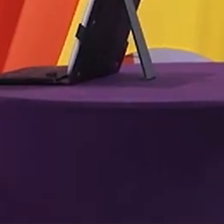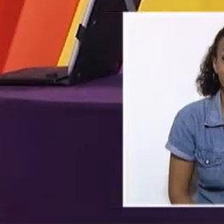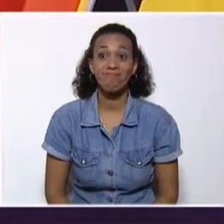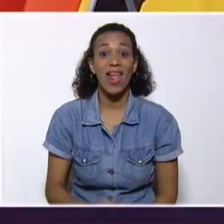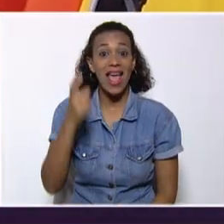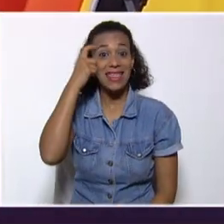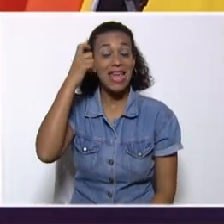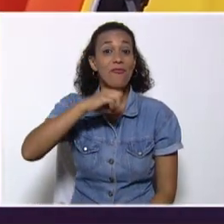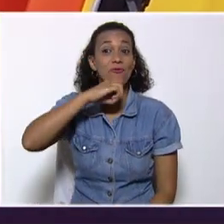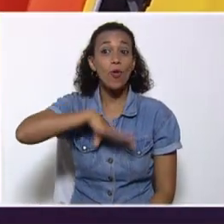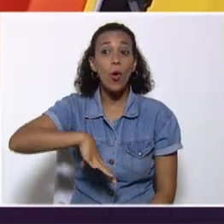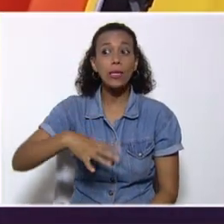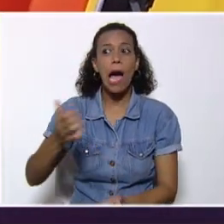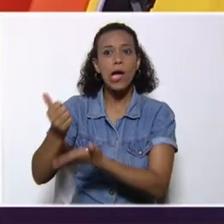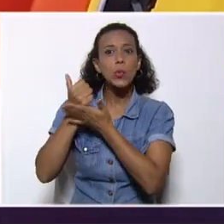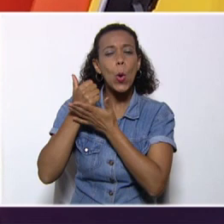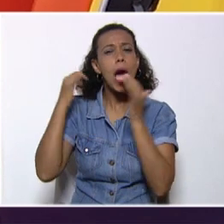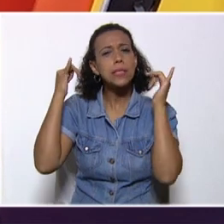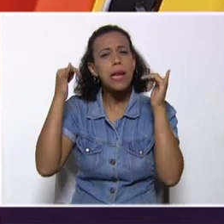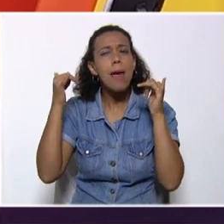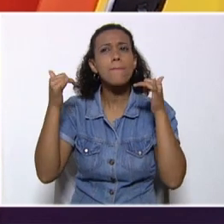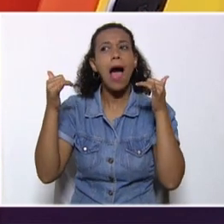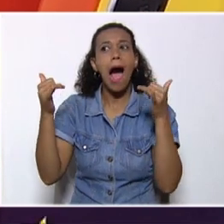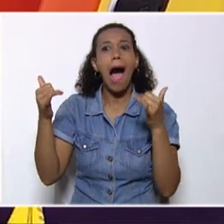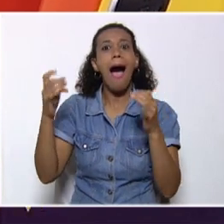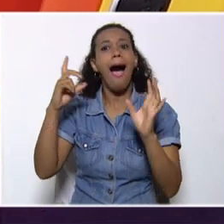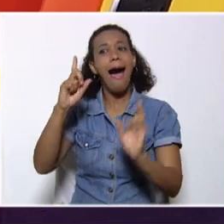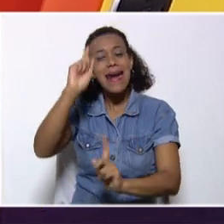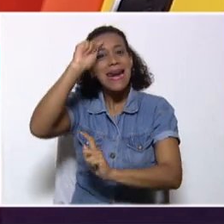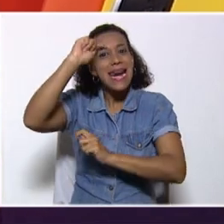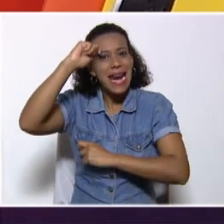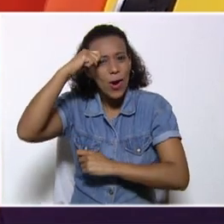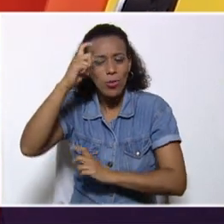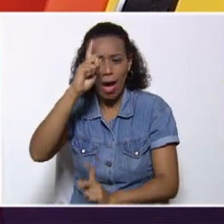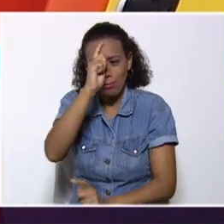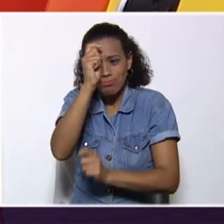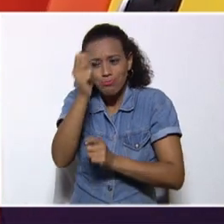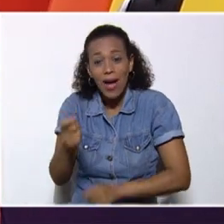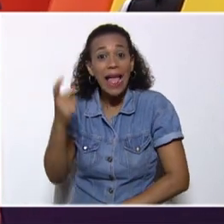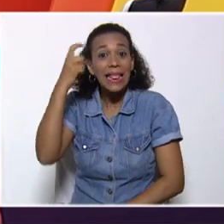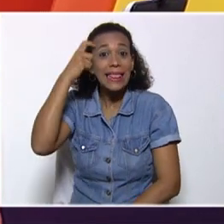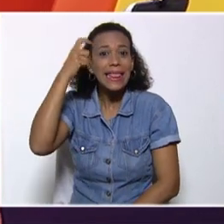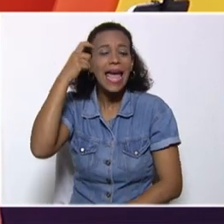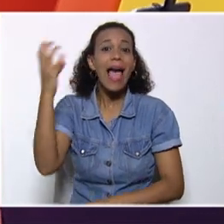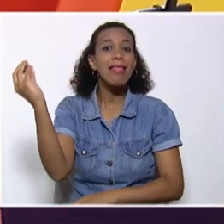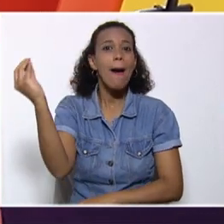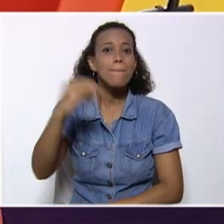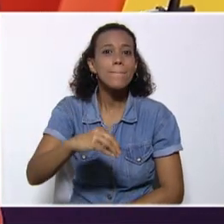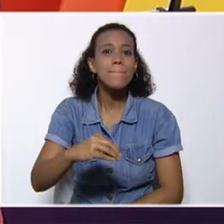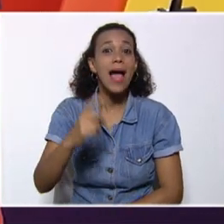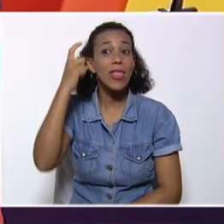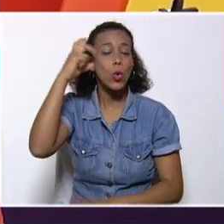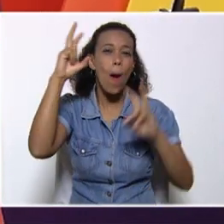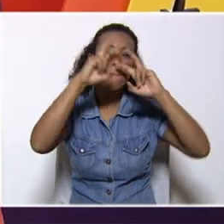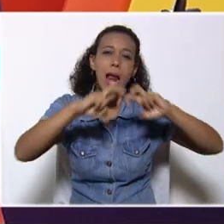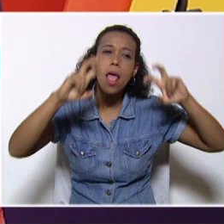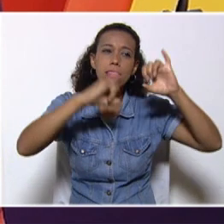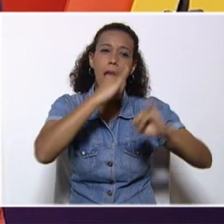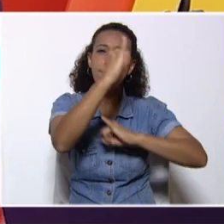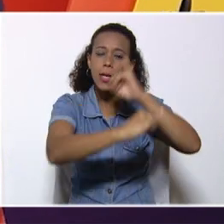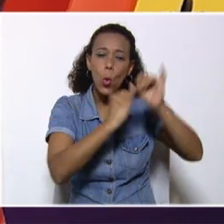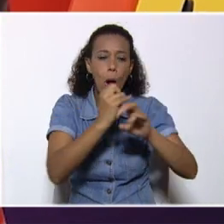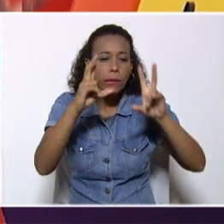Nuestras efemérides nos ayudan a celebrar y a conmemorar. Por eso el día de hoy celebramos el Día del Inventor,